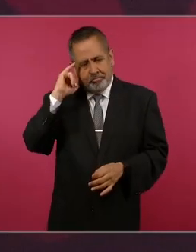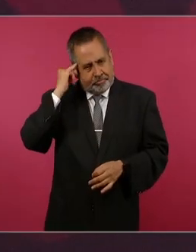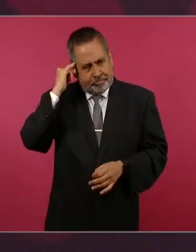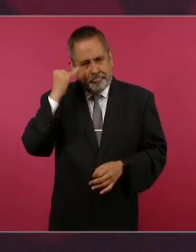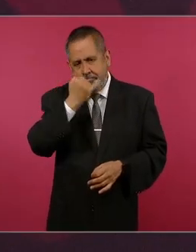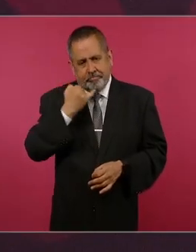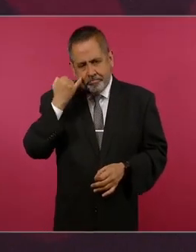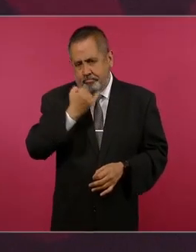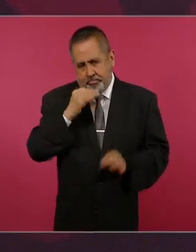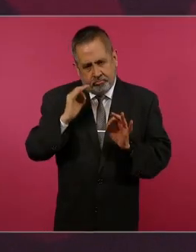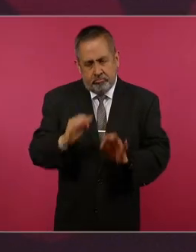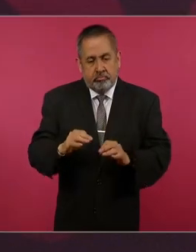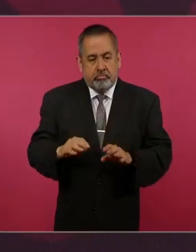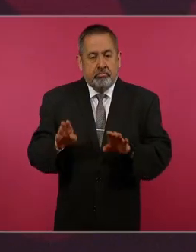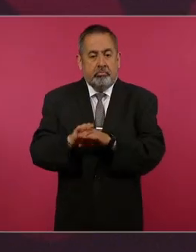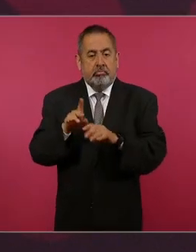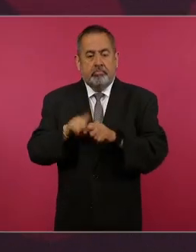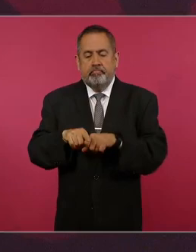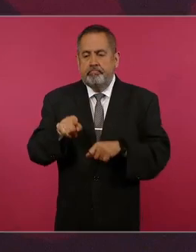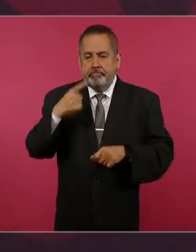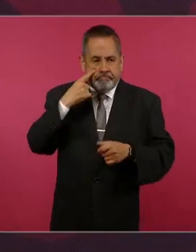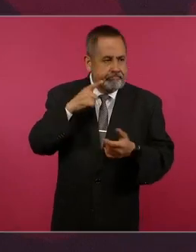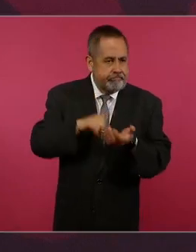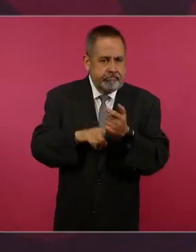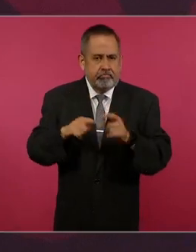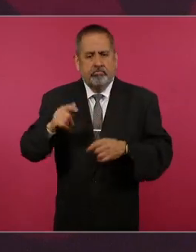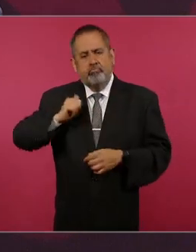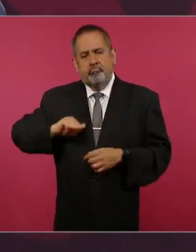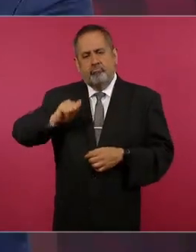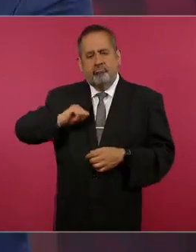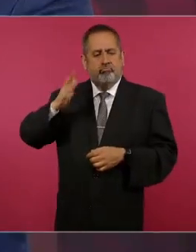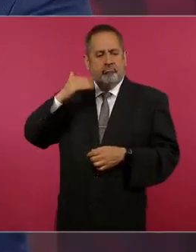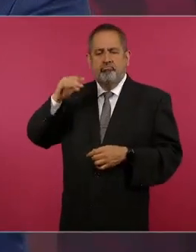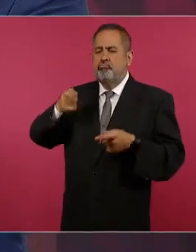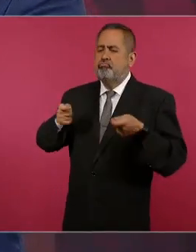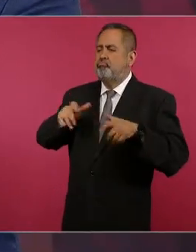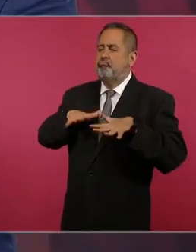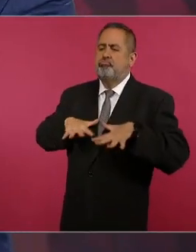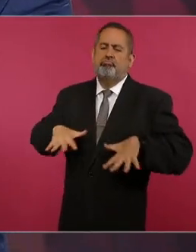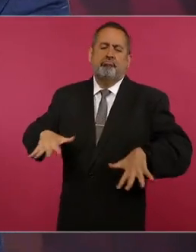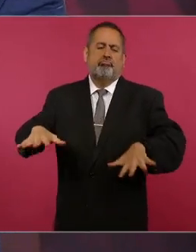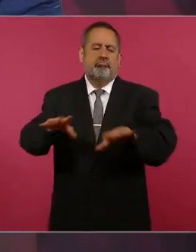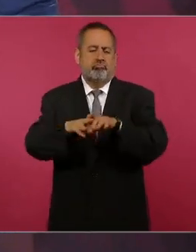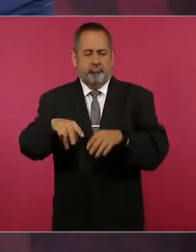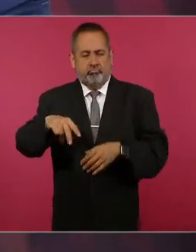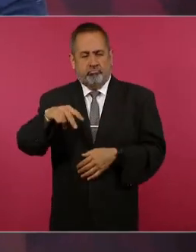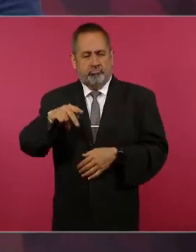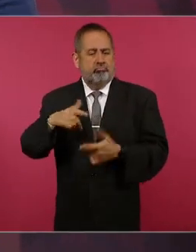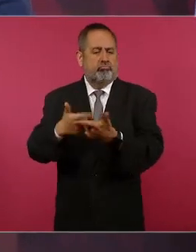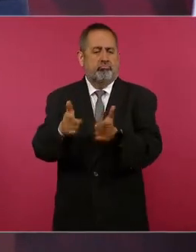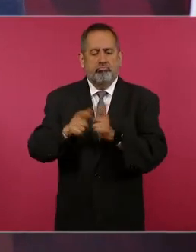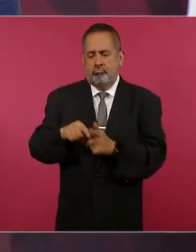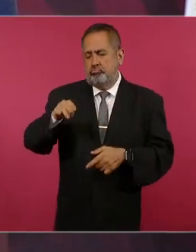tiene que ver con el predominio que ejercieron los mexicas.